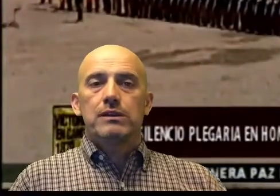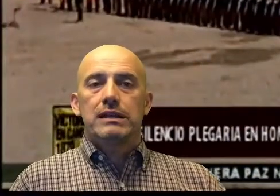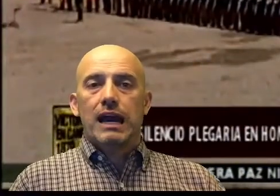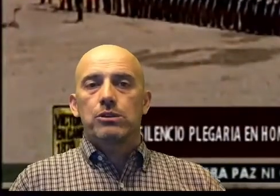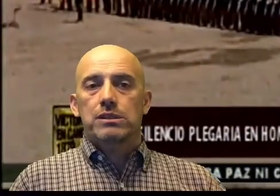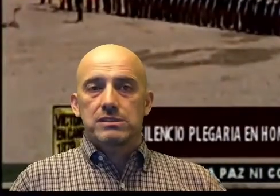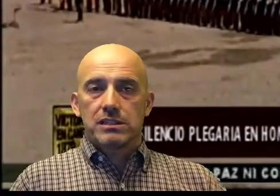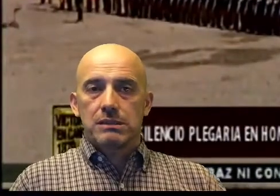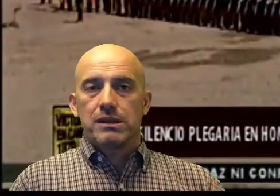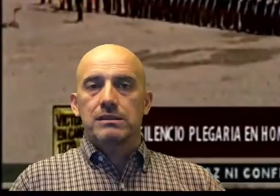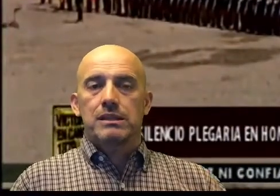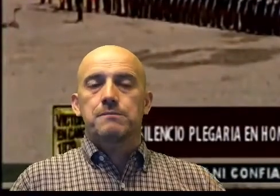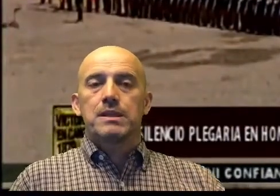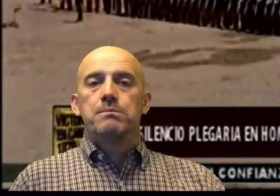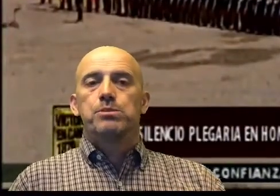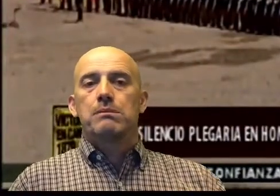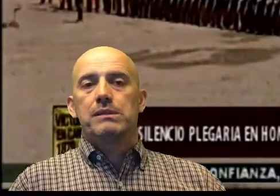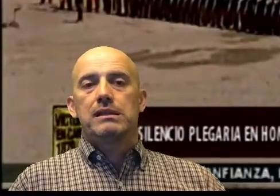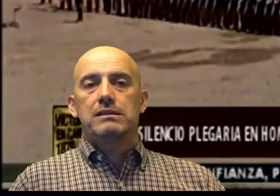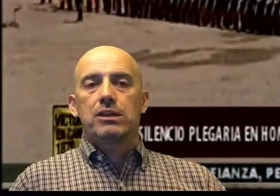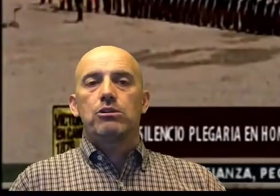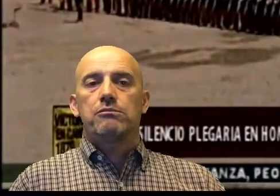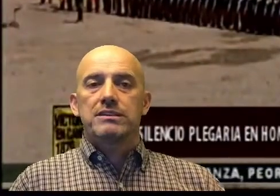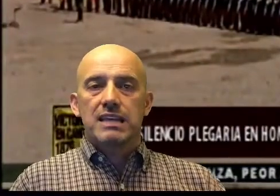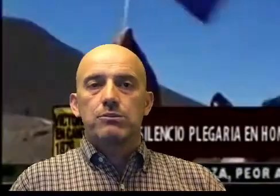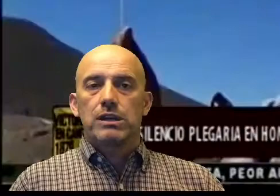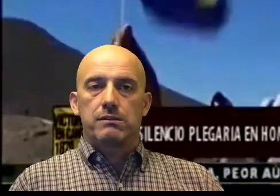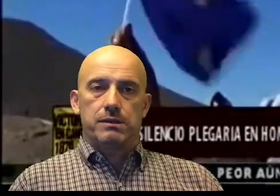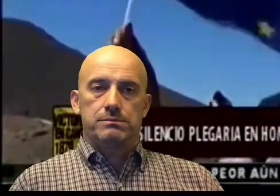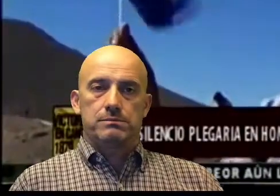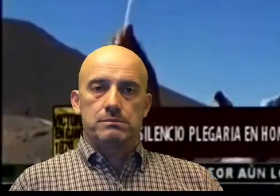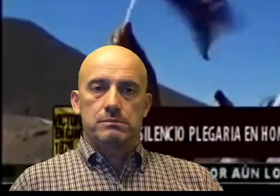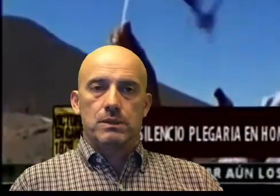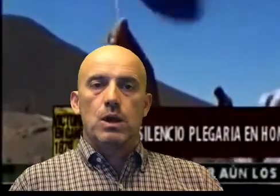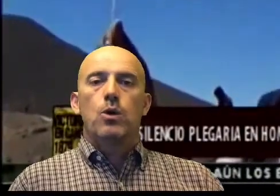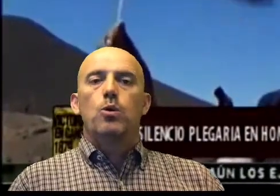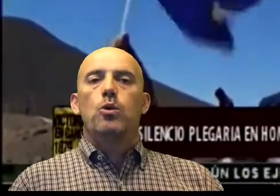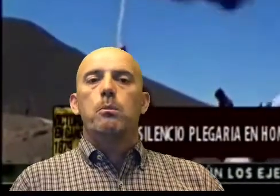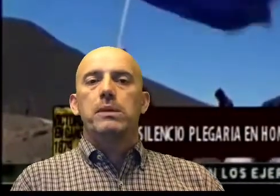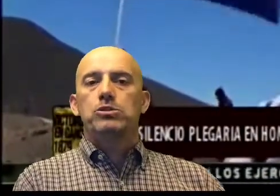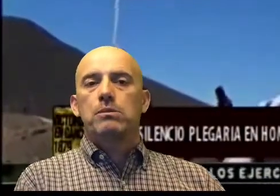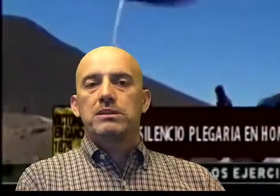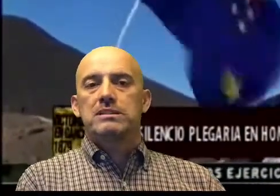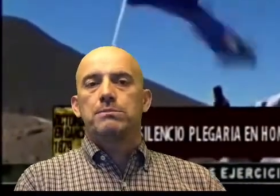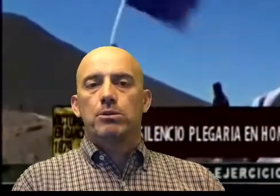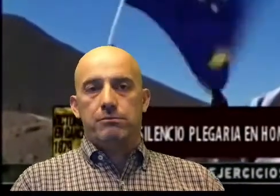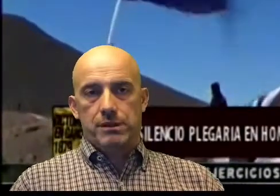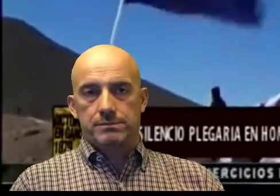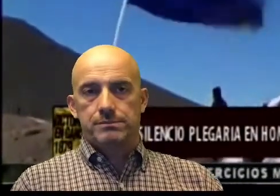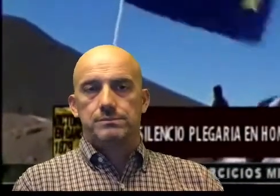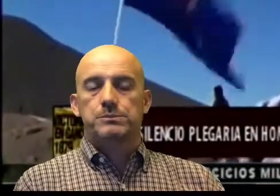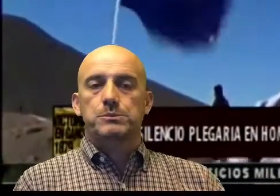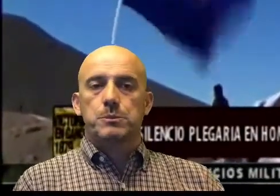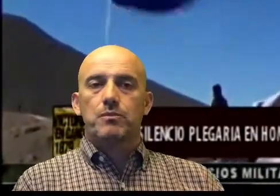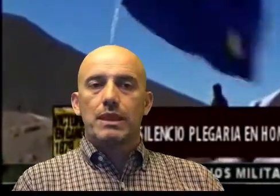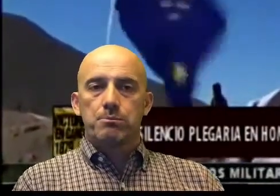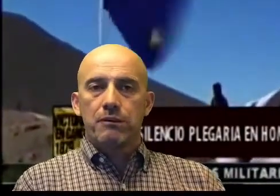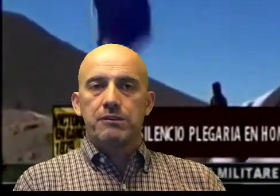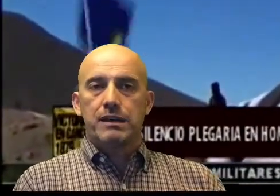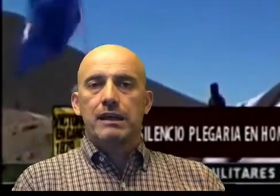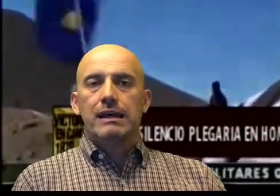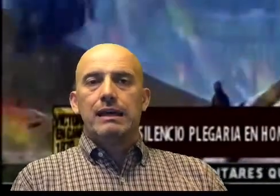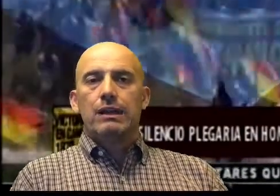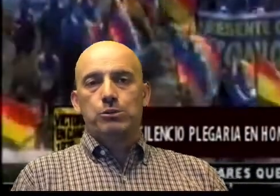libro publicado recientemente por el ministerio de defensa de bolivia un mito de principio a fin